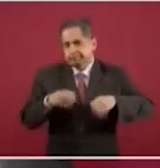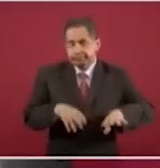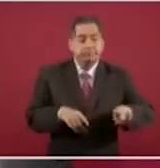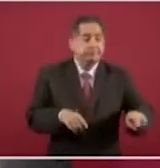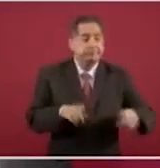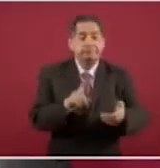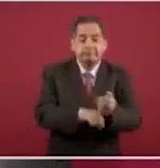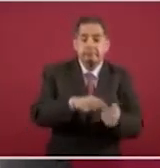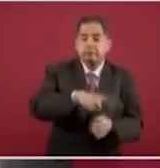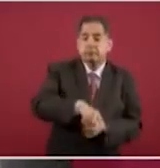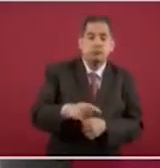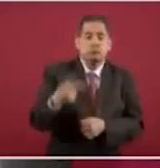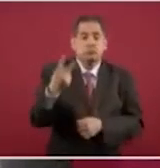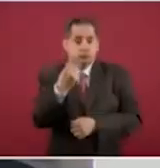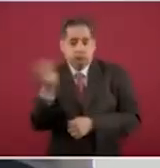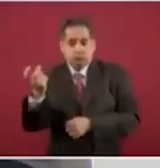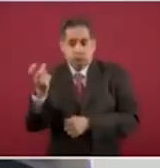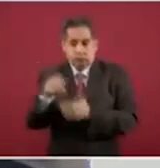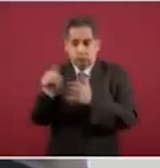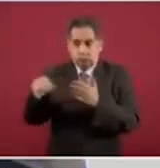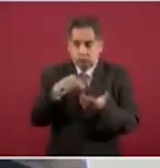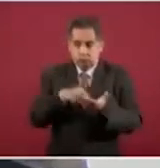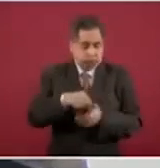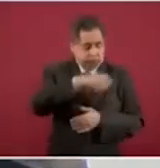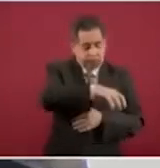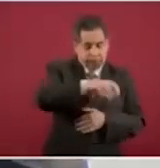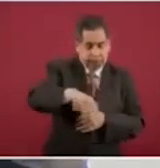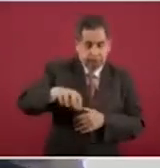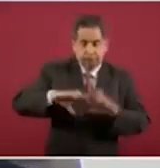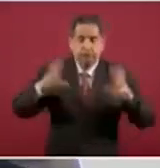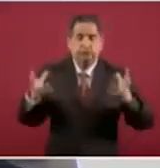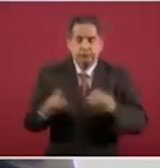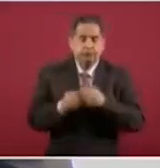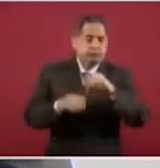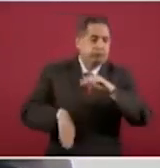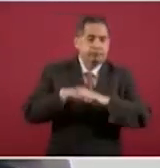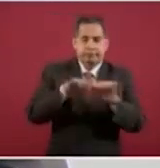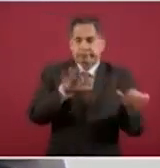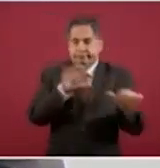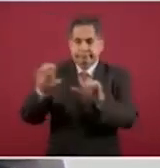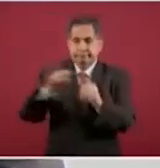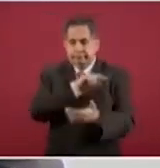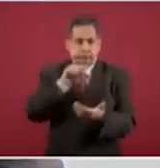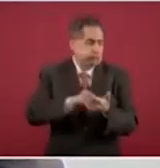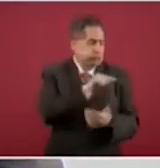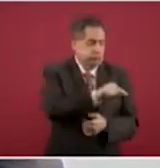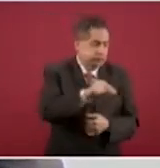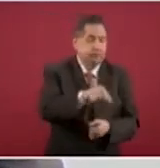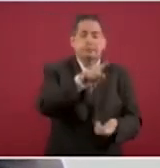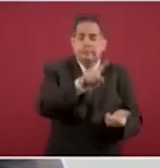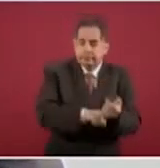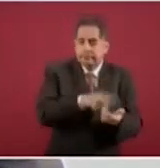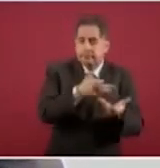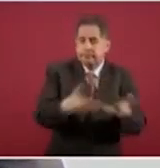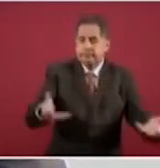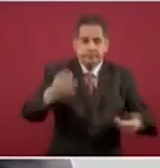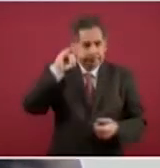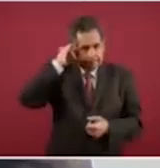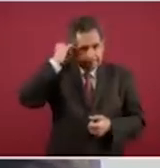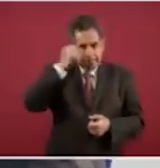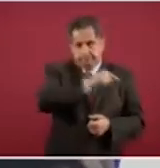200 de esos cerca de 600 almacenes están en zonas indígenas de todo el país